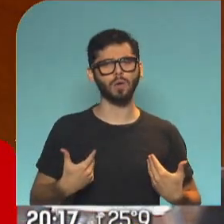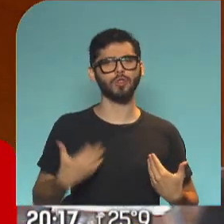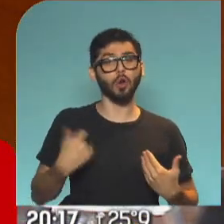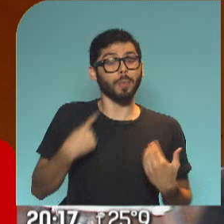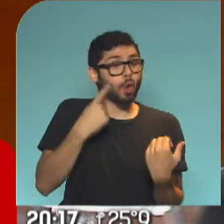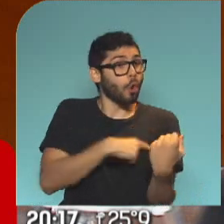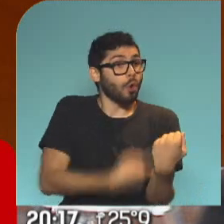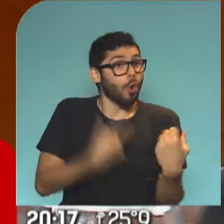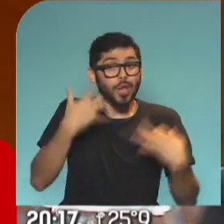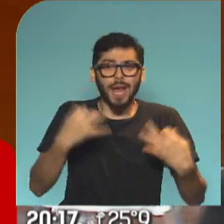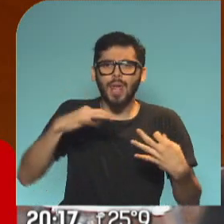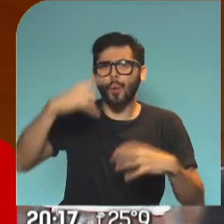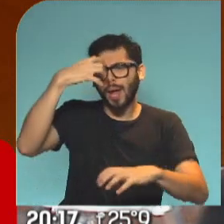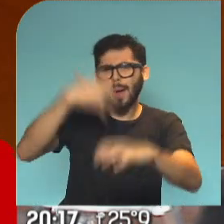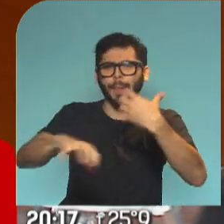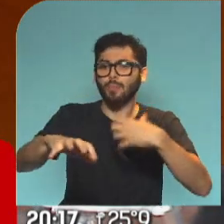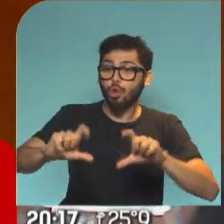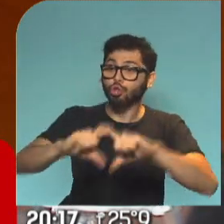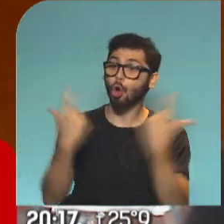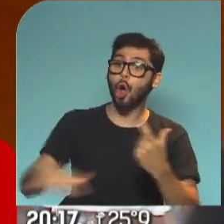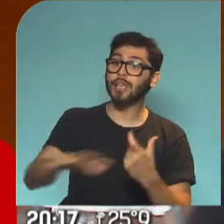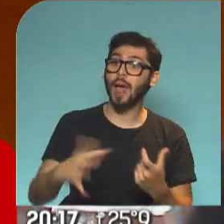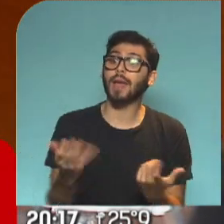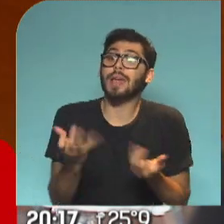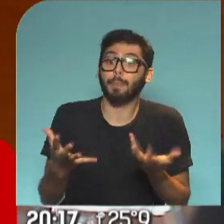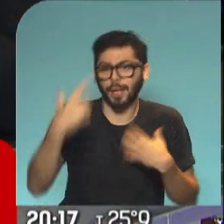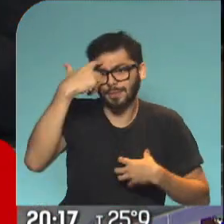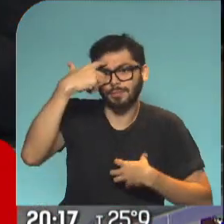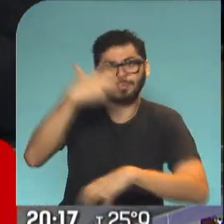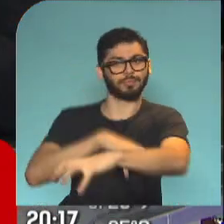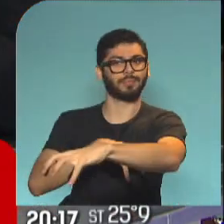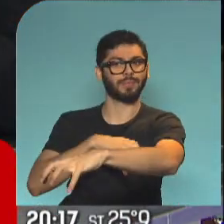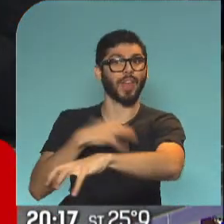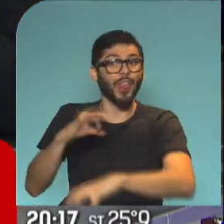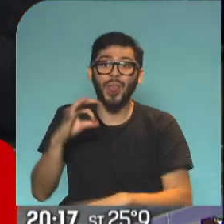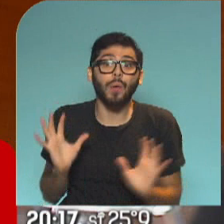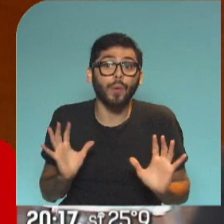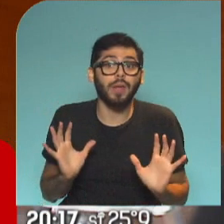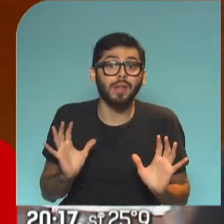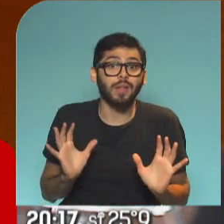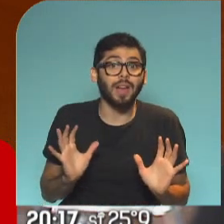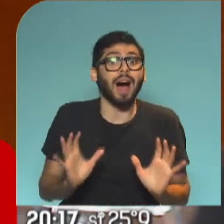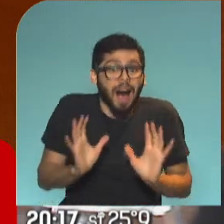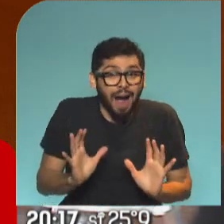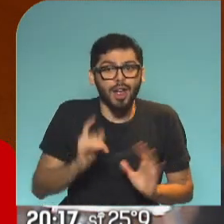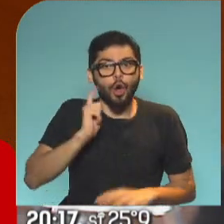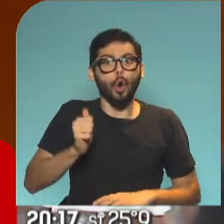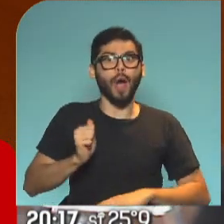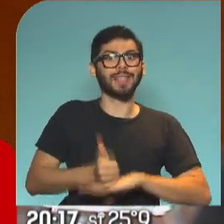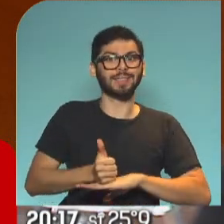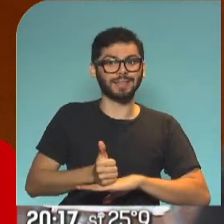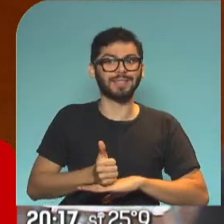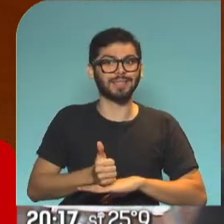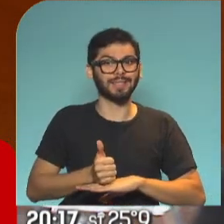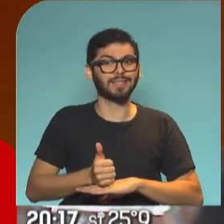judicial que tiene que tener empatía un juez con la sociedad tiene que ponerse en el lugar del otro desde ese lugar tienen ejercer la judicatura